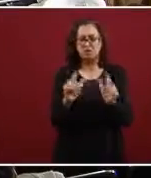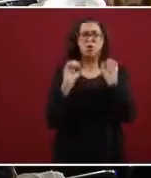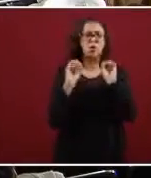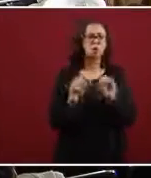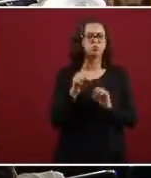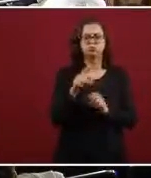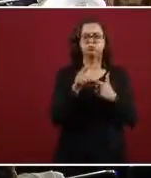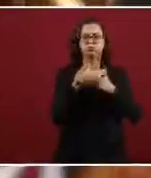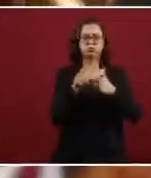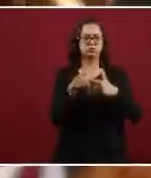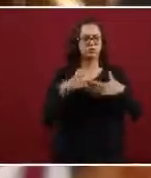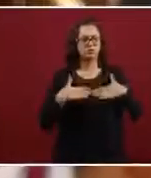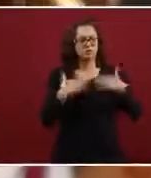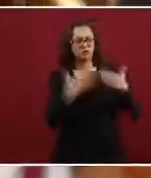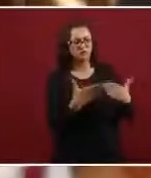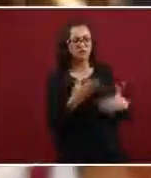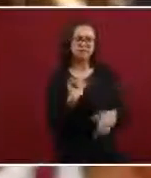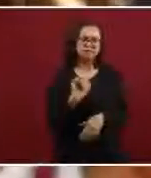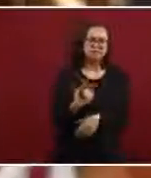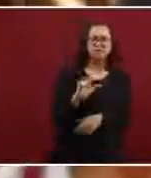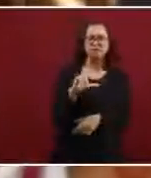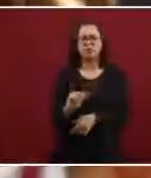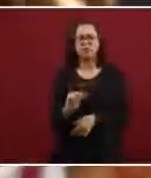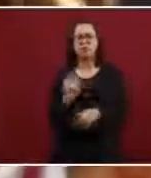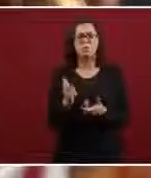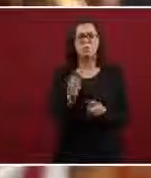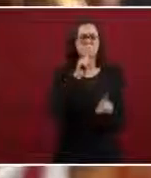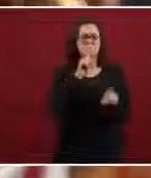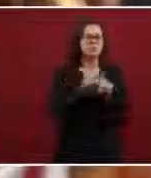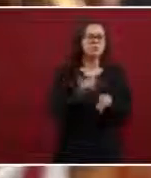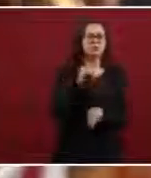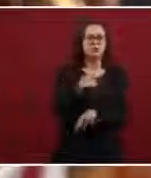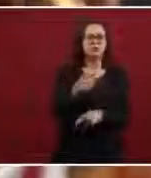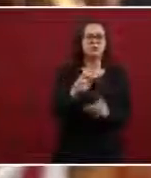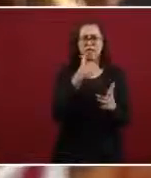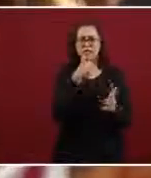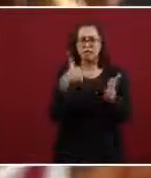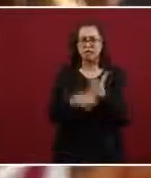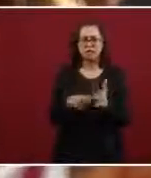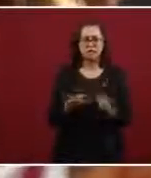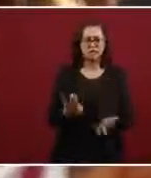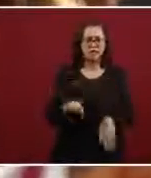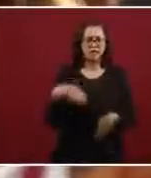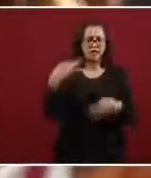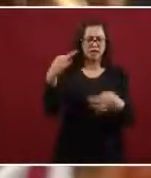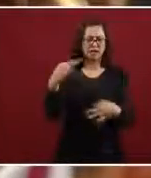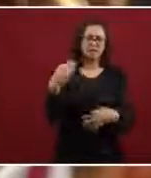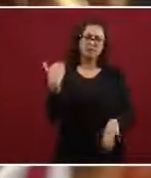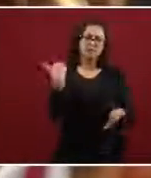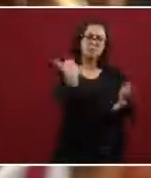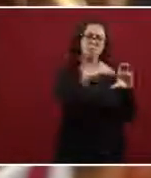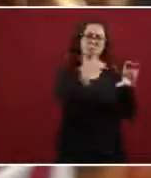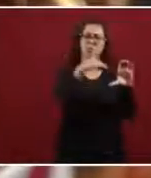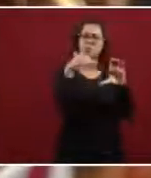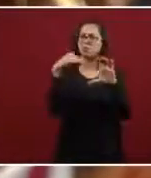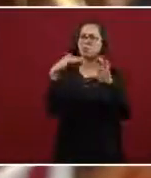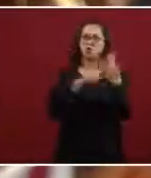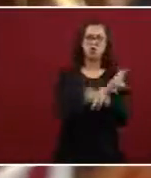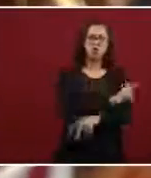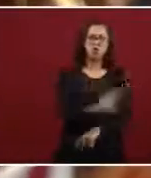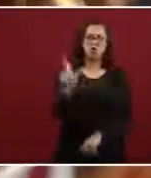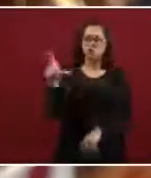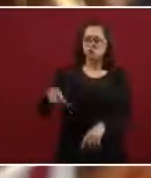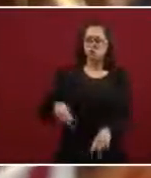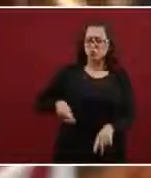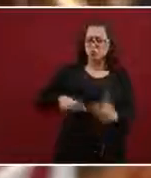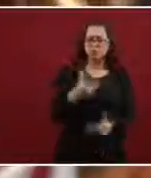ellos? No les tiene confianza y usted nos había dado a conocer hace unos días una carta que les mandó a todos los funcionarios